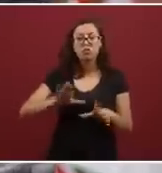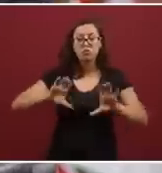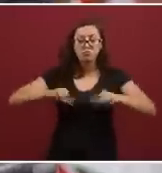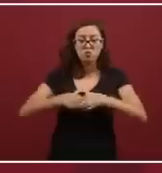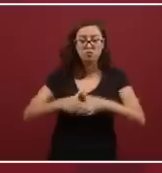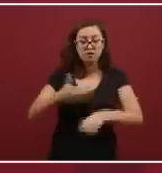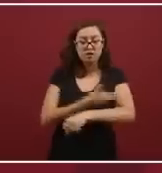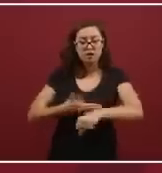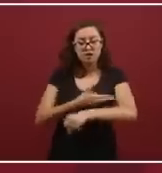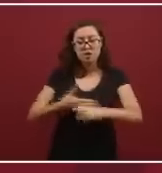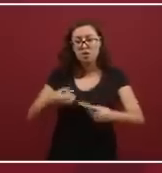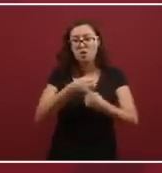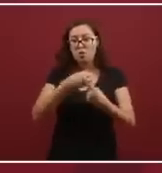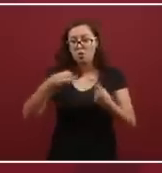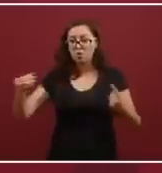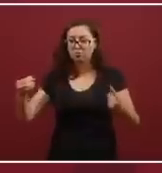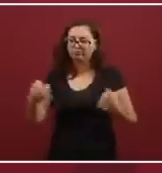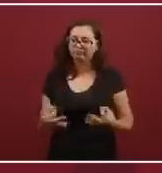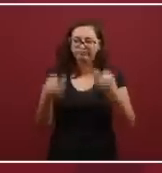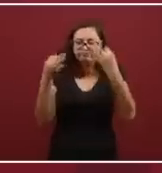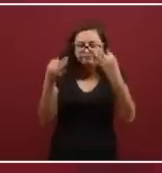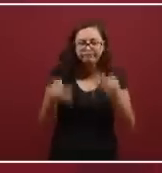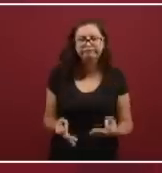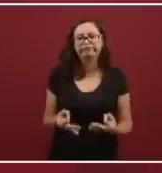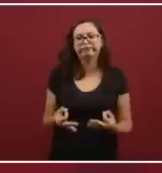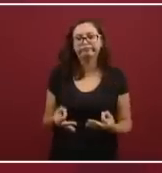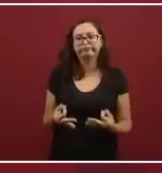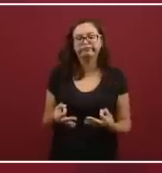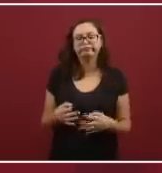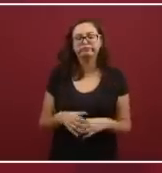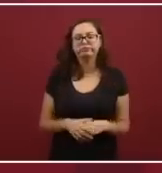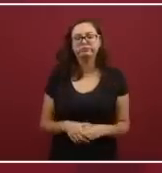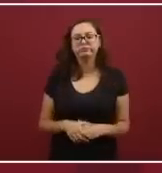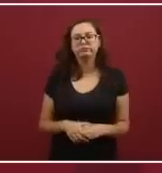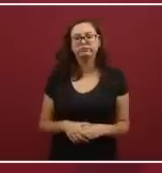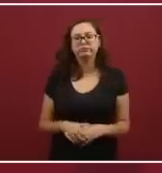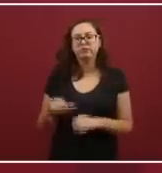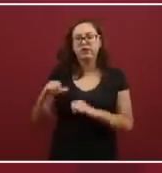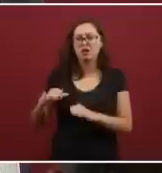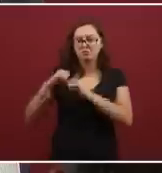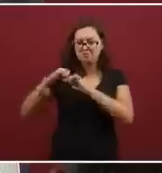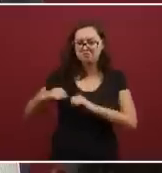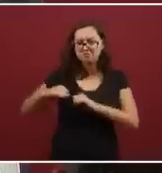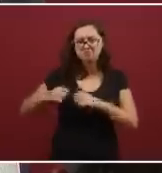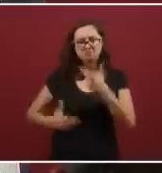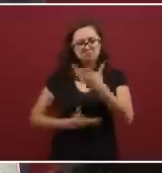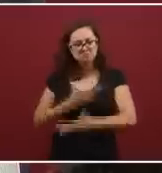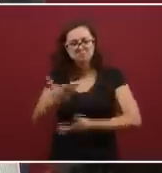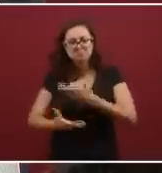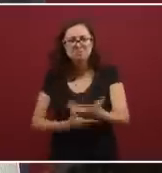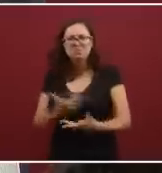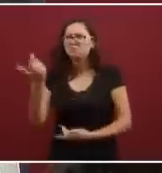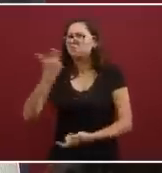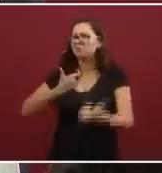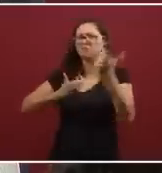ejemplar. Las autoridades dan servicio, no